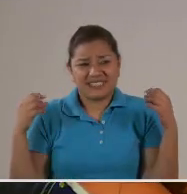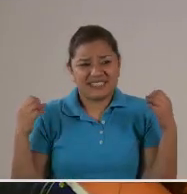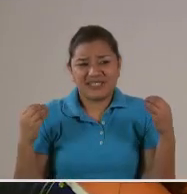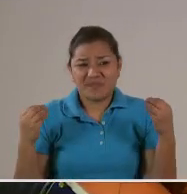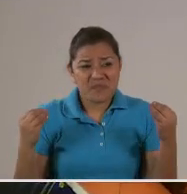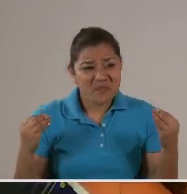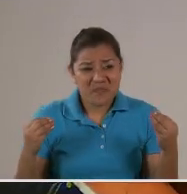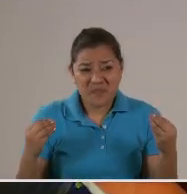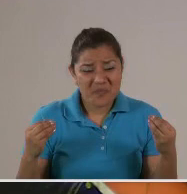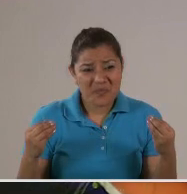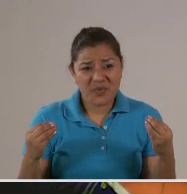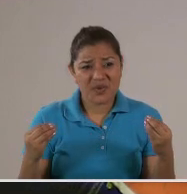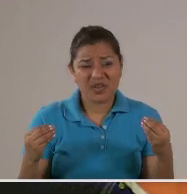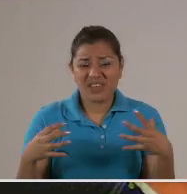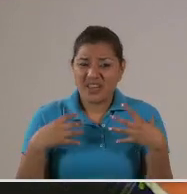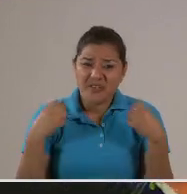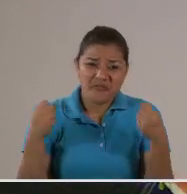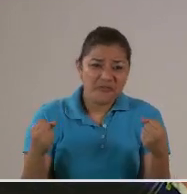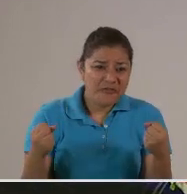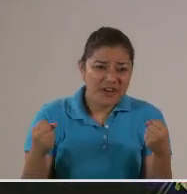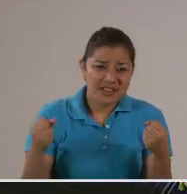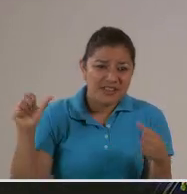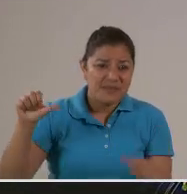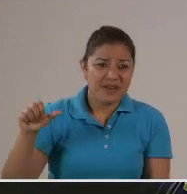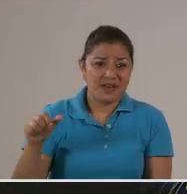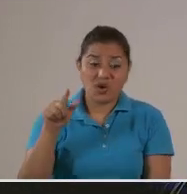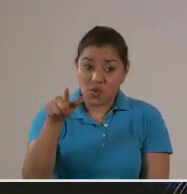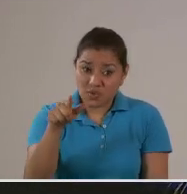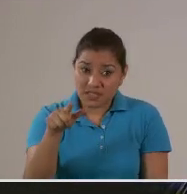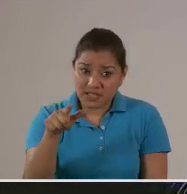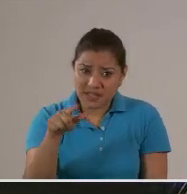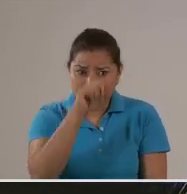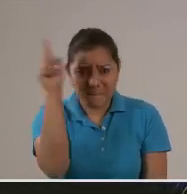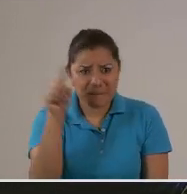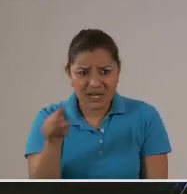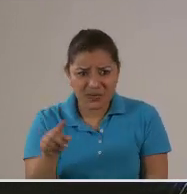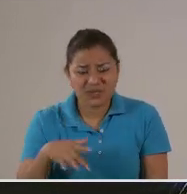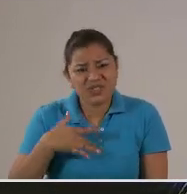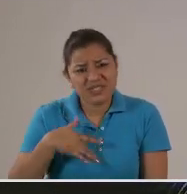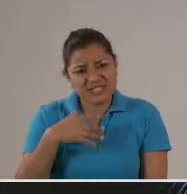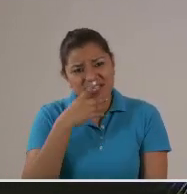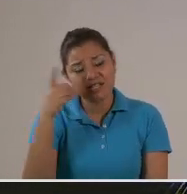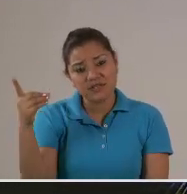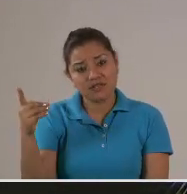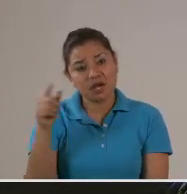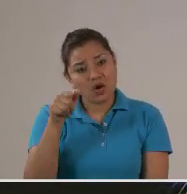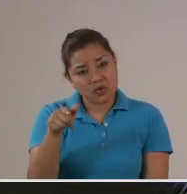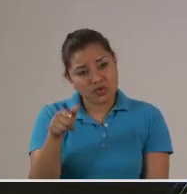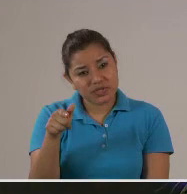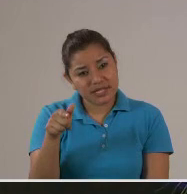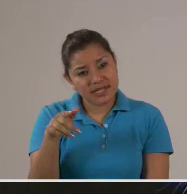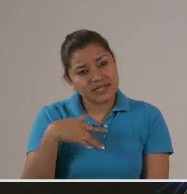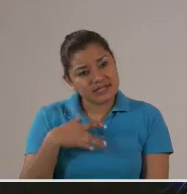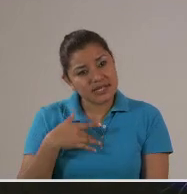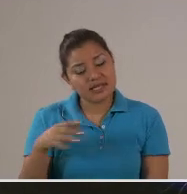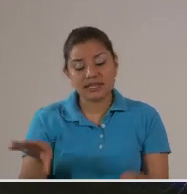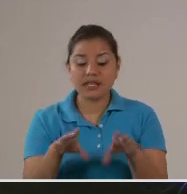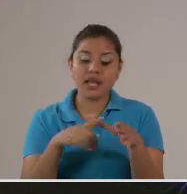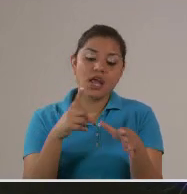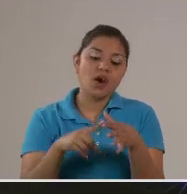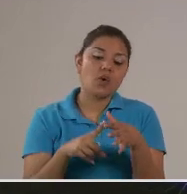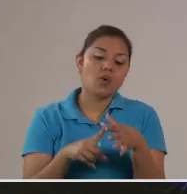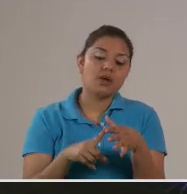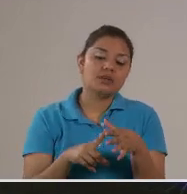hermano usted usted siente a Dios sí o no Amén y usted siente cuando ya no lo siente